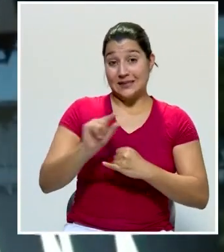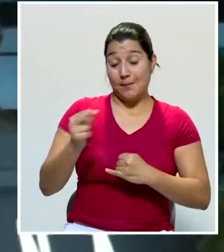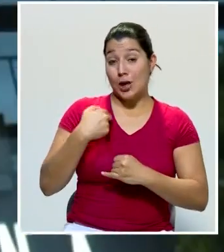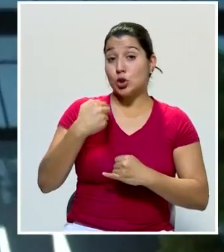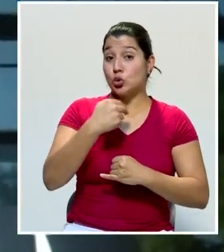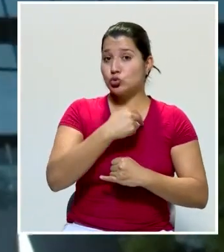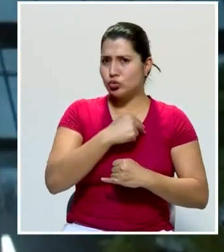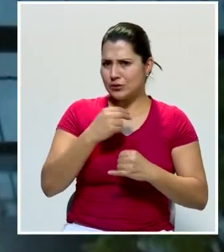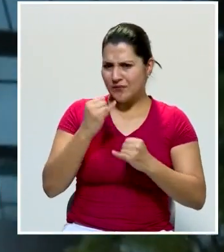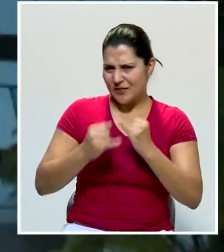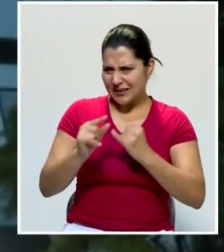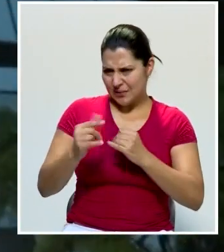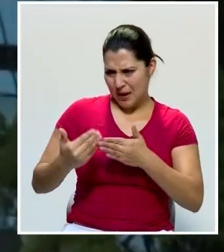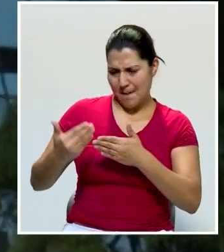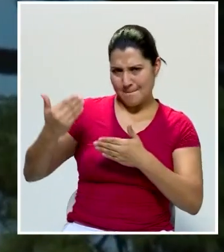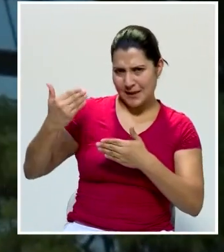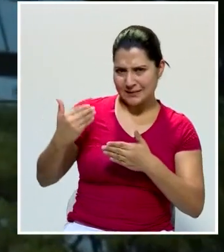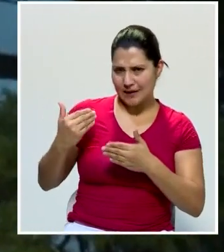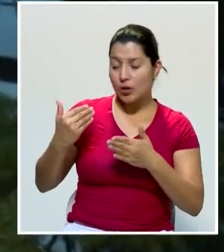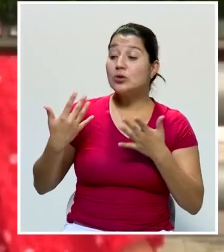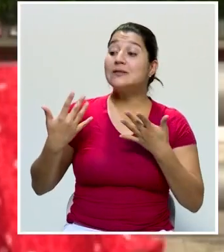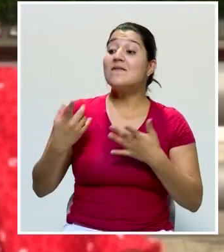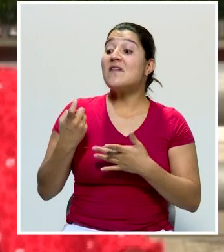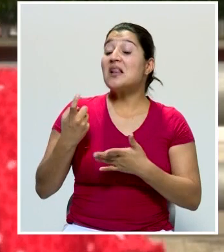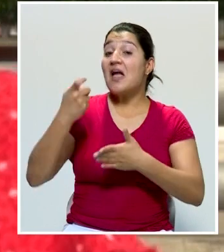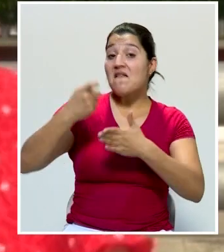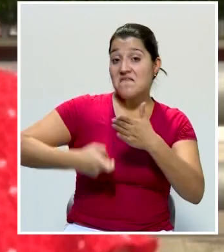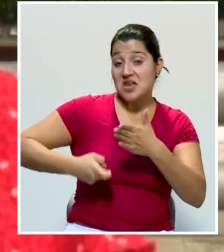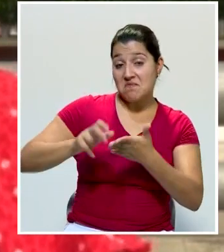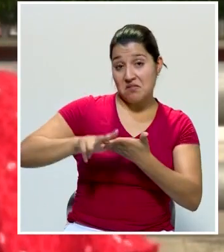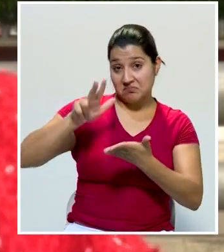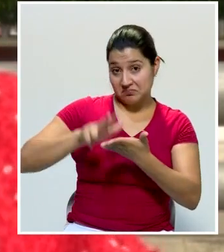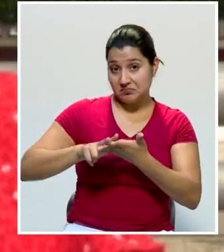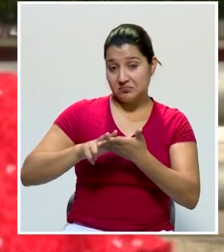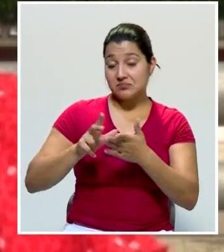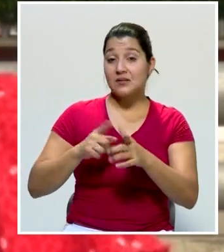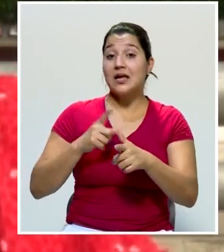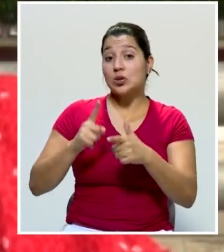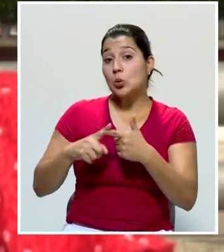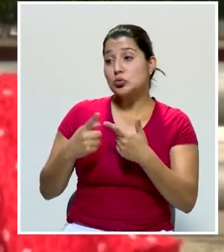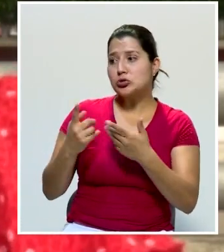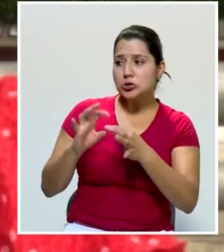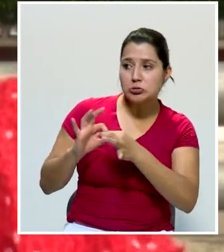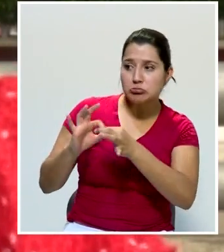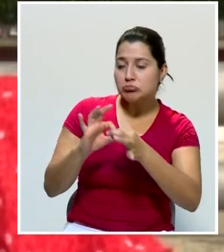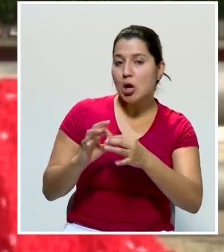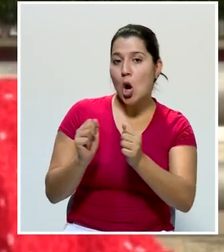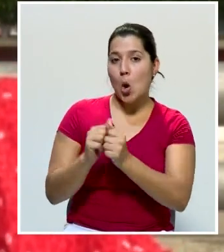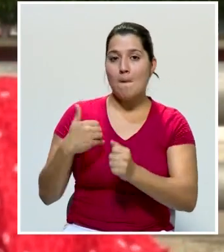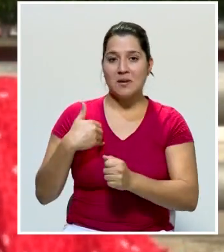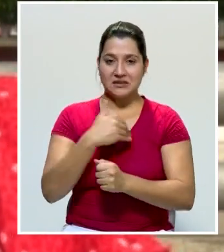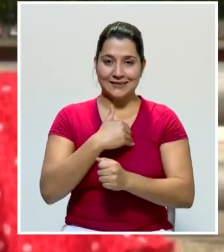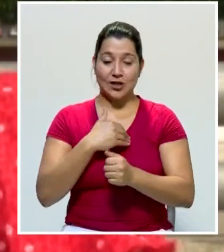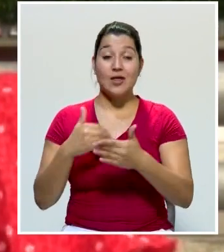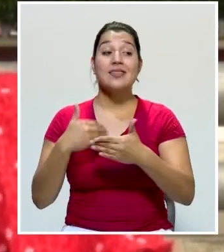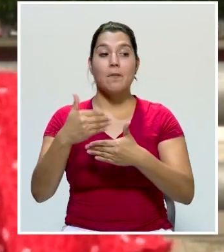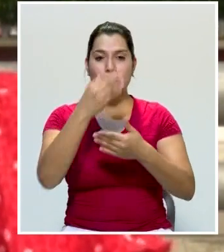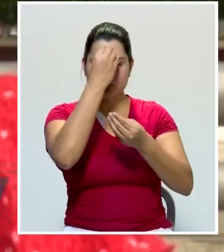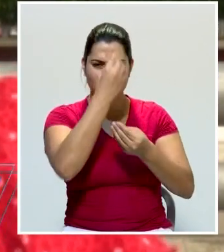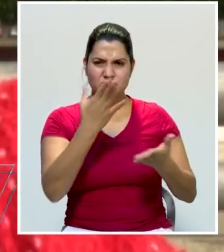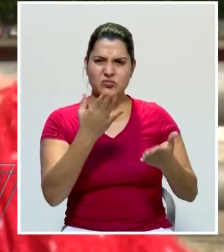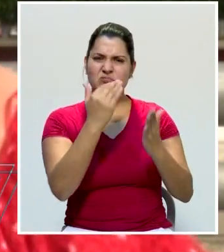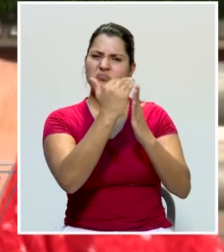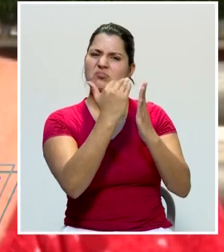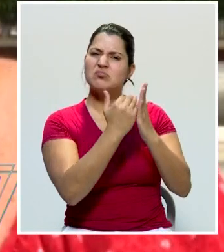que pasó y ya está para firma, aprobación, el proceso que corresponde con los ministerios y se les va a dar a conocer. Son